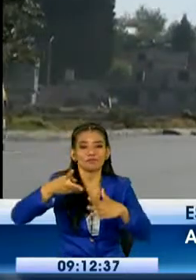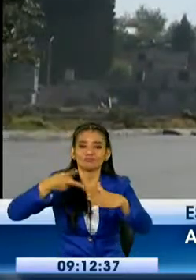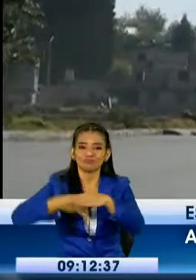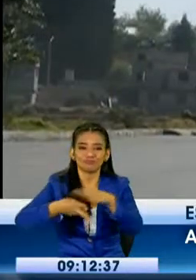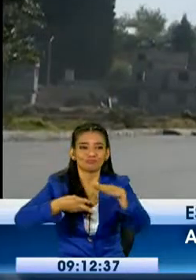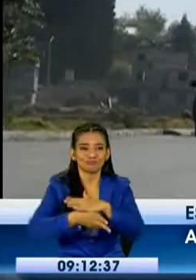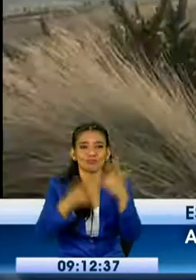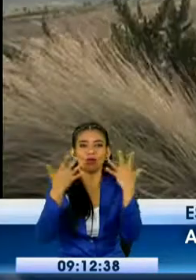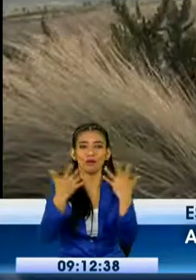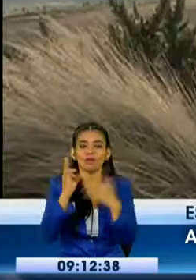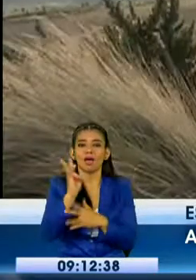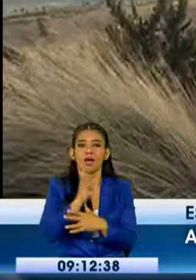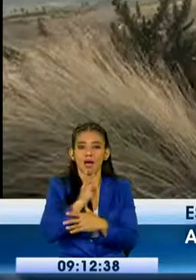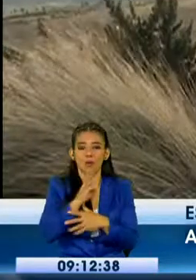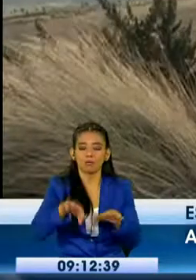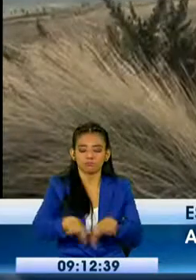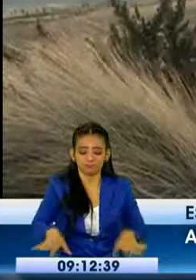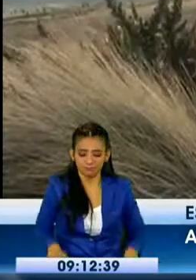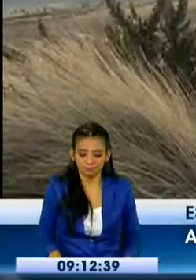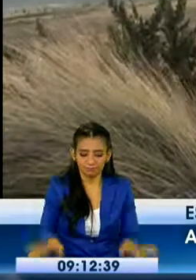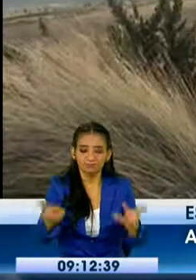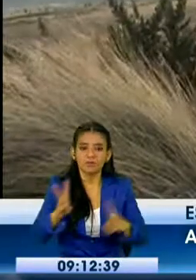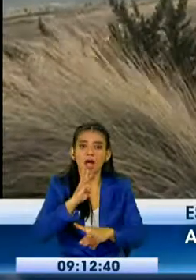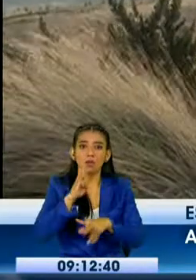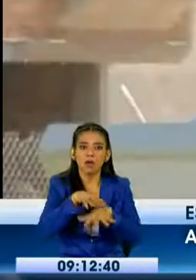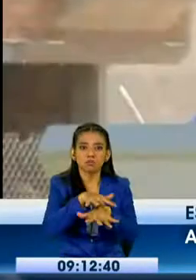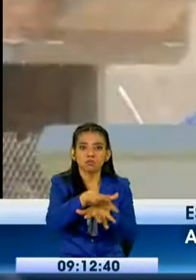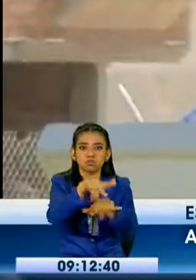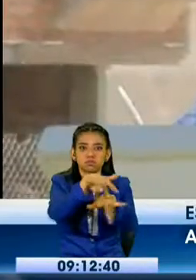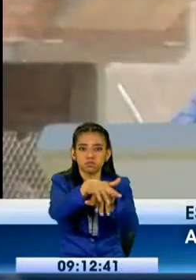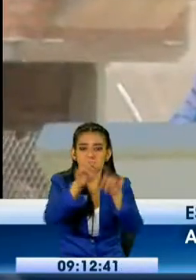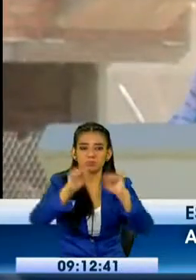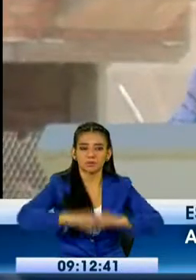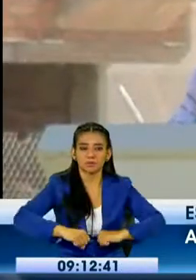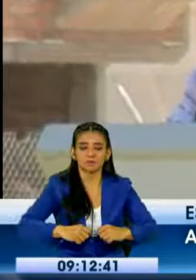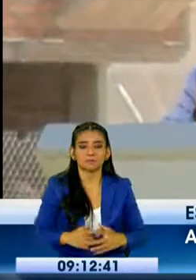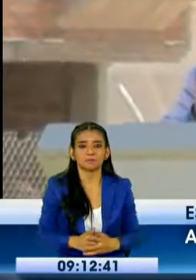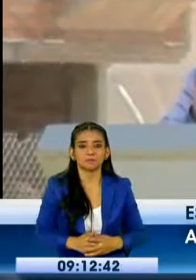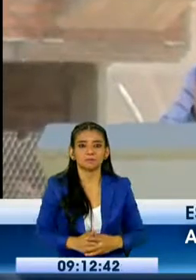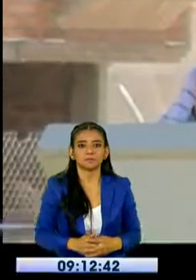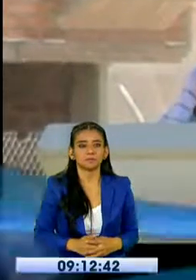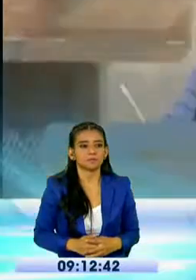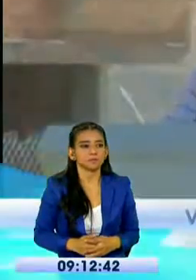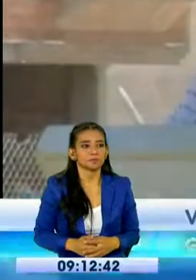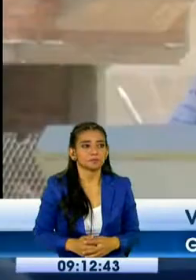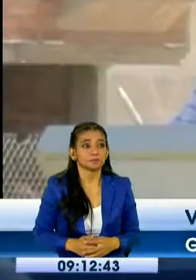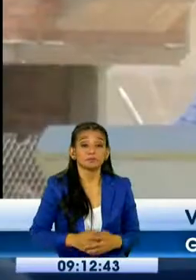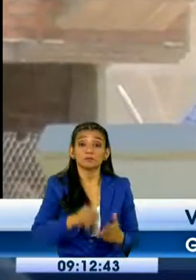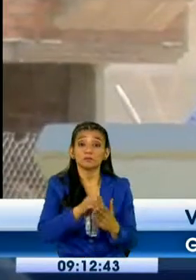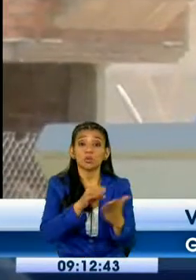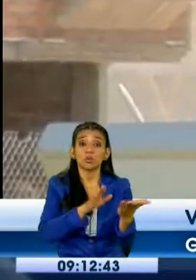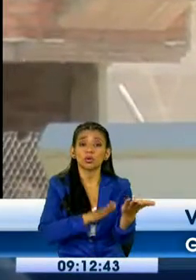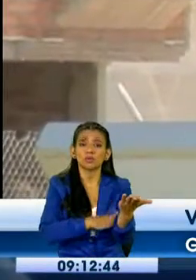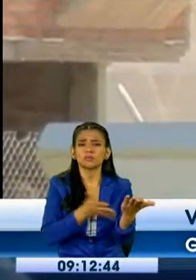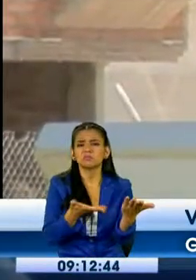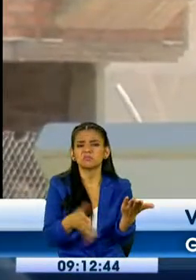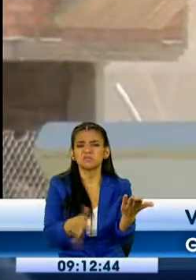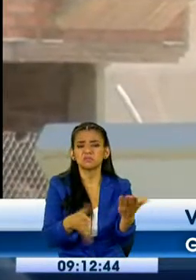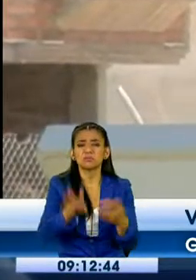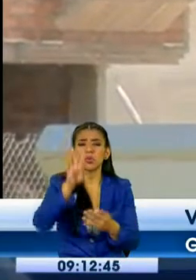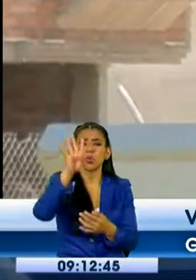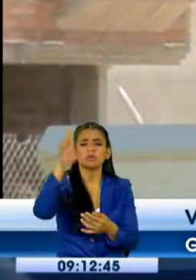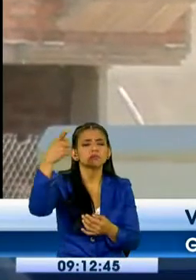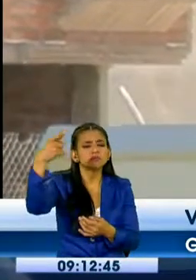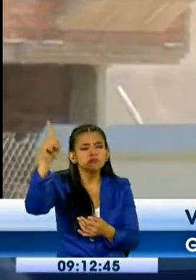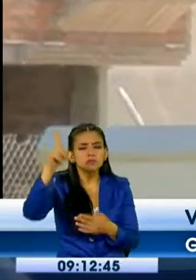agua potable, alcantarillado y sistemas de agua de riego. Proyectos que suman más de 4 millones